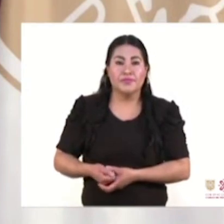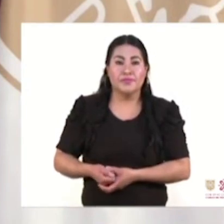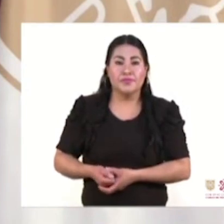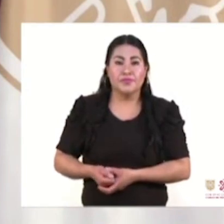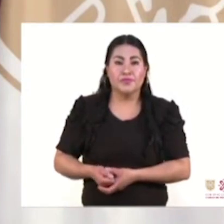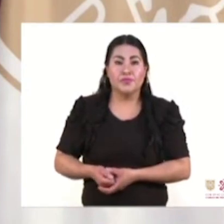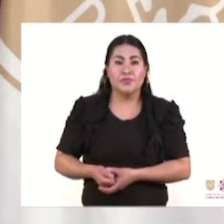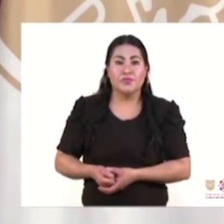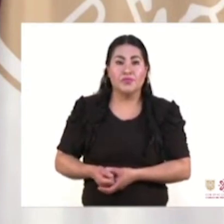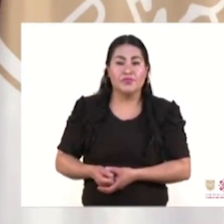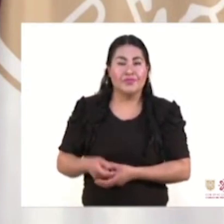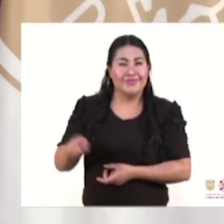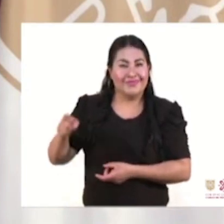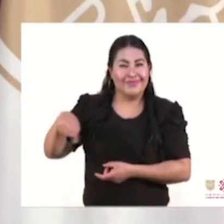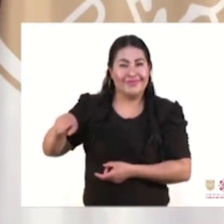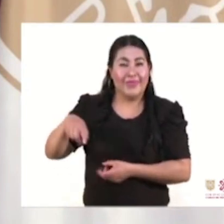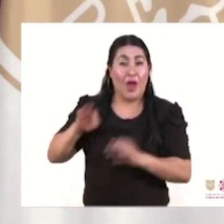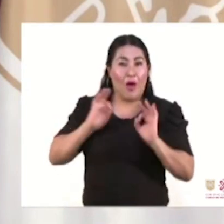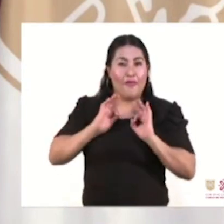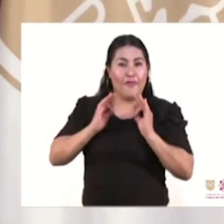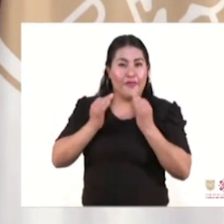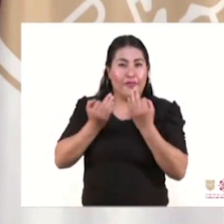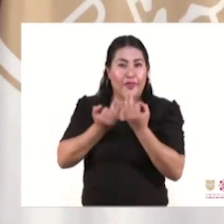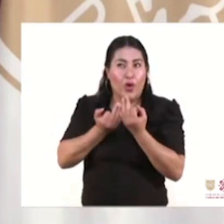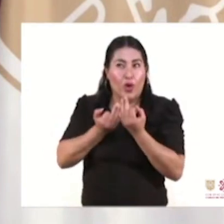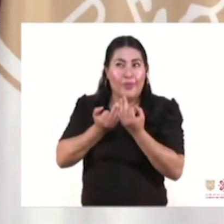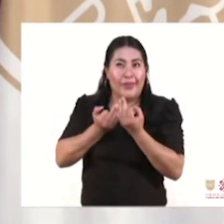pues un modus operandi